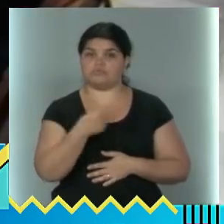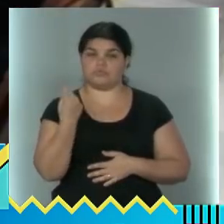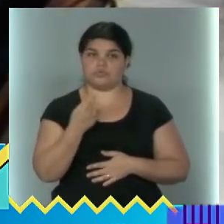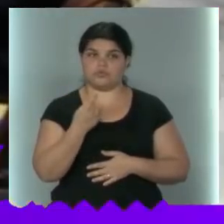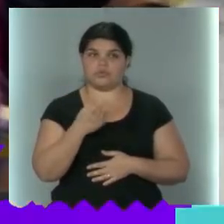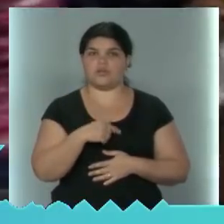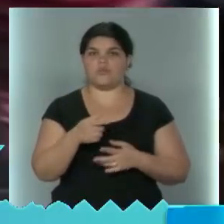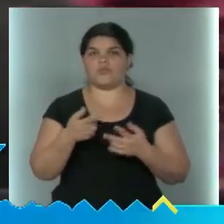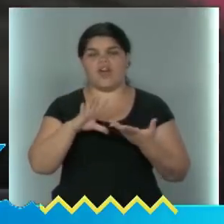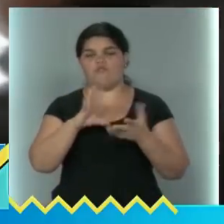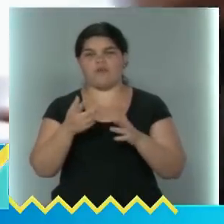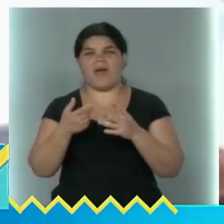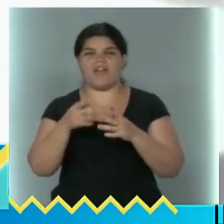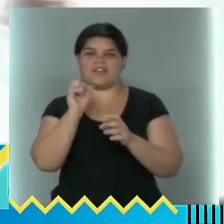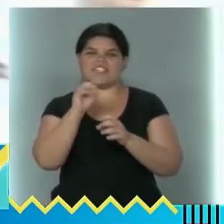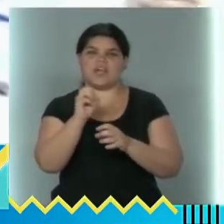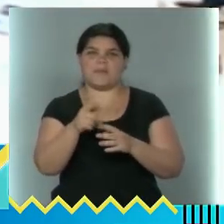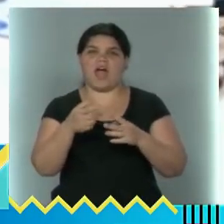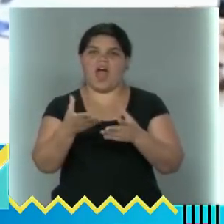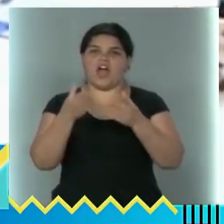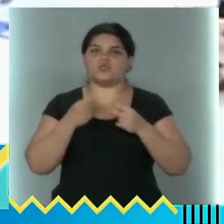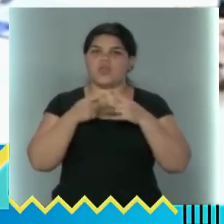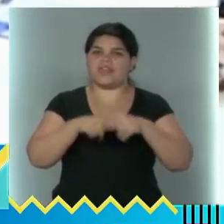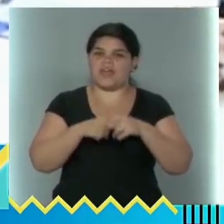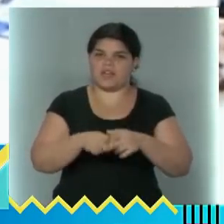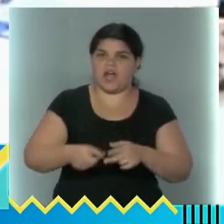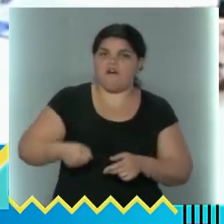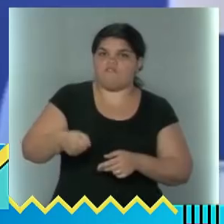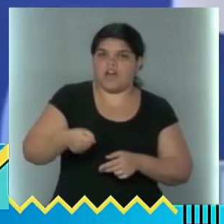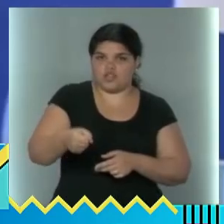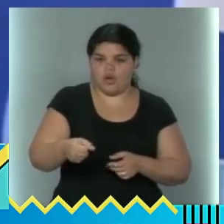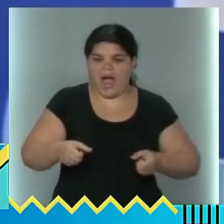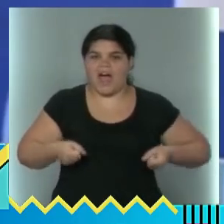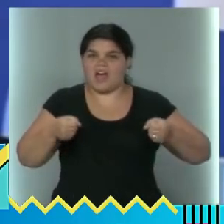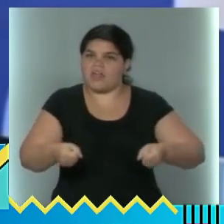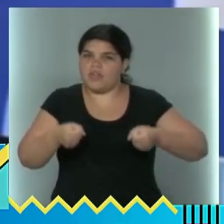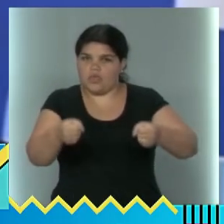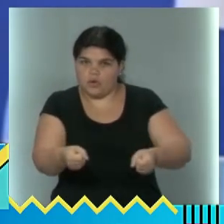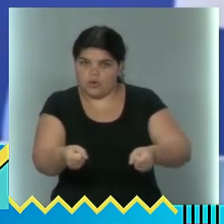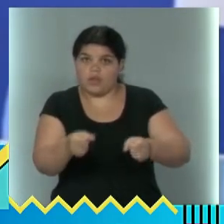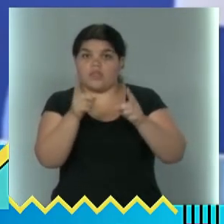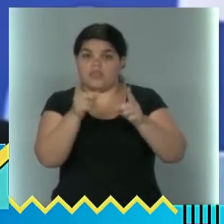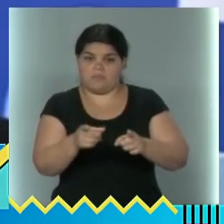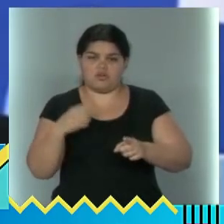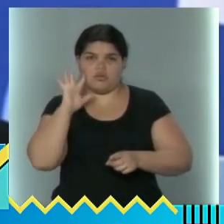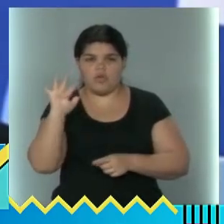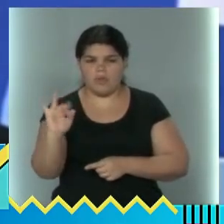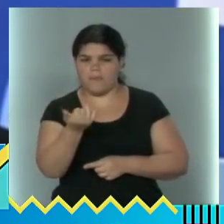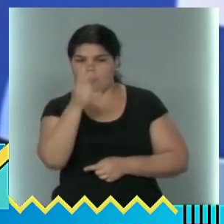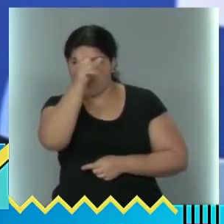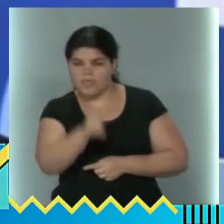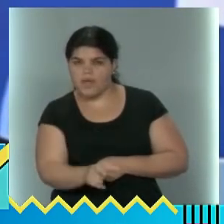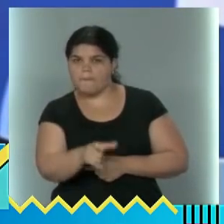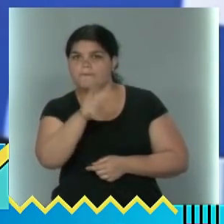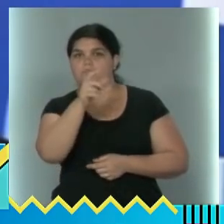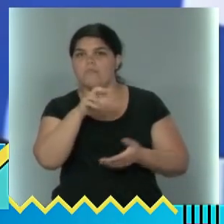ayudas técnicas, que son los bastones, los andadores. Hay pacientes que hay veces que nosotros vemos que tienen un problema